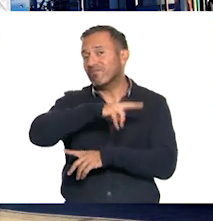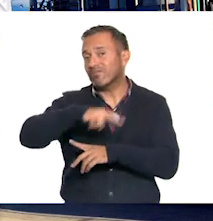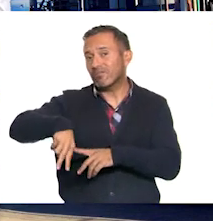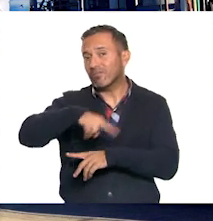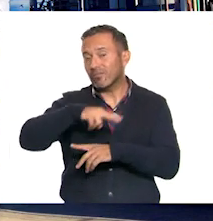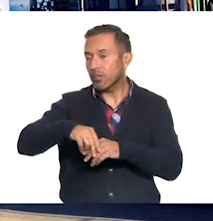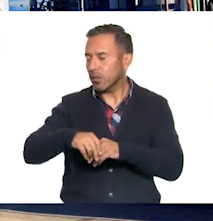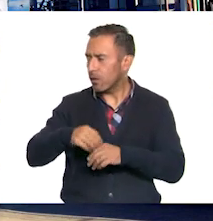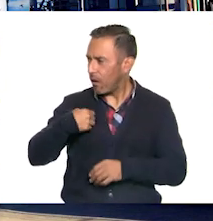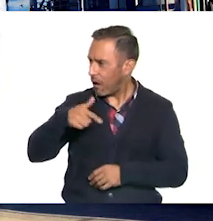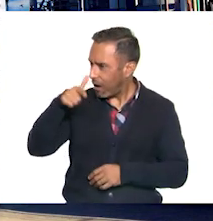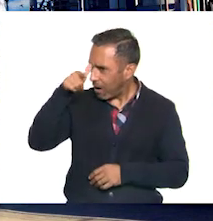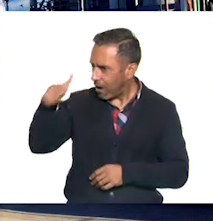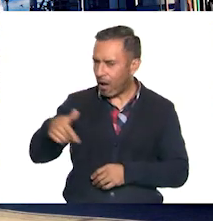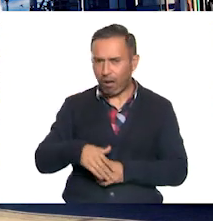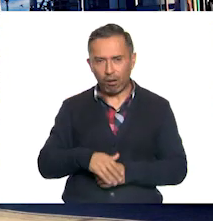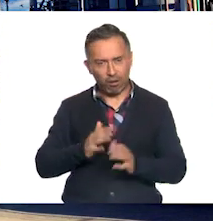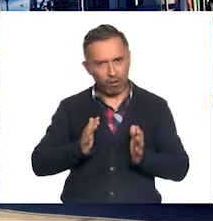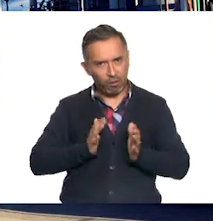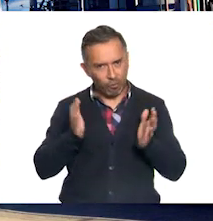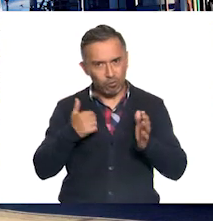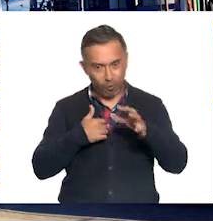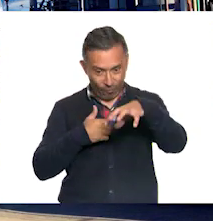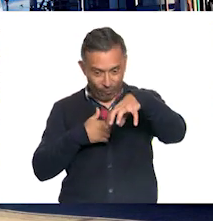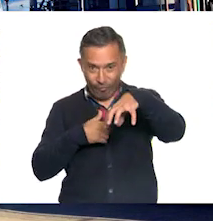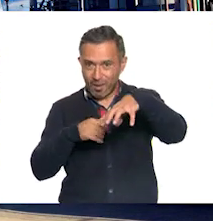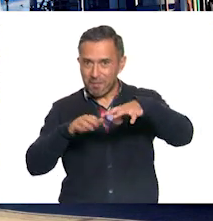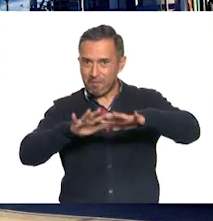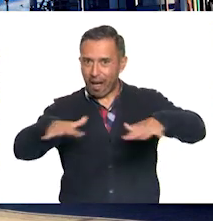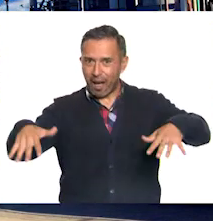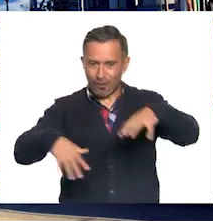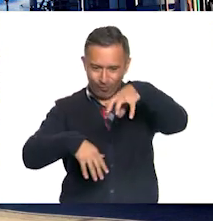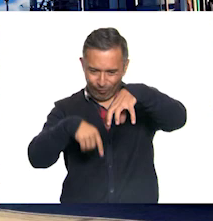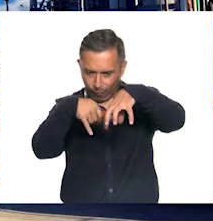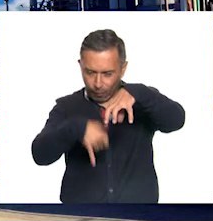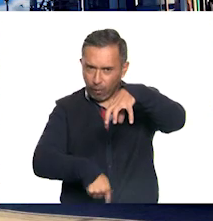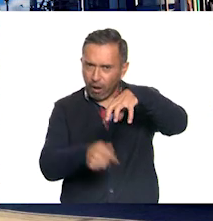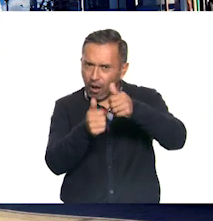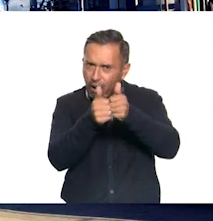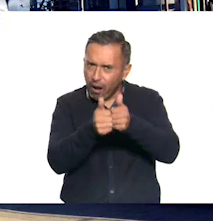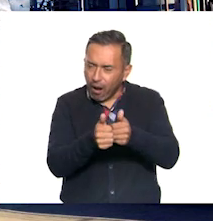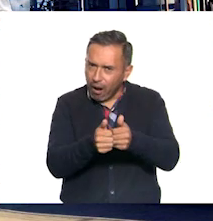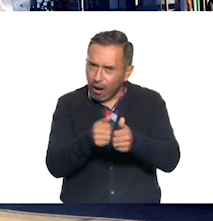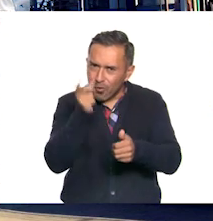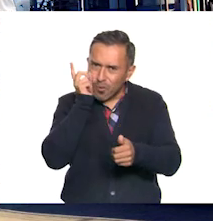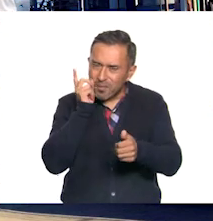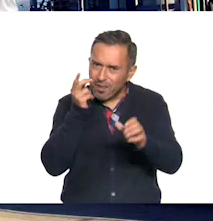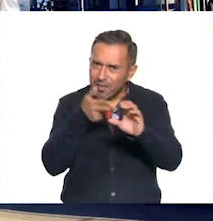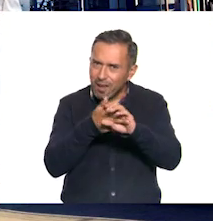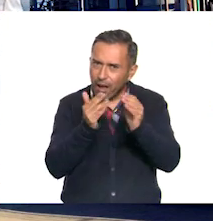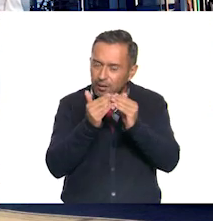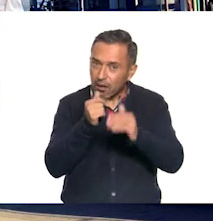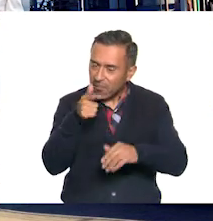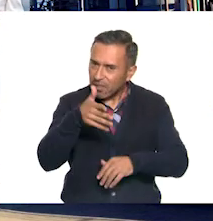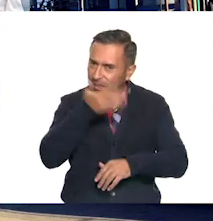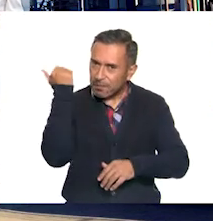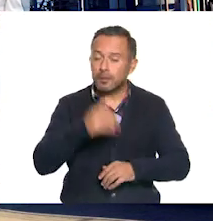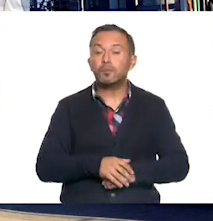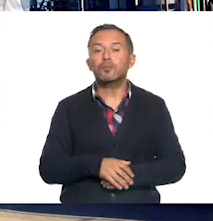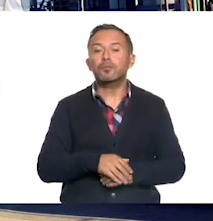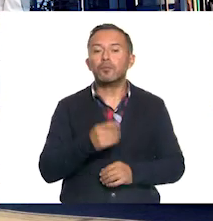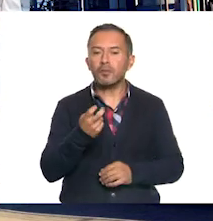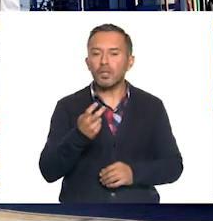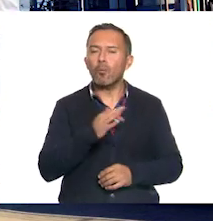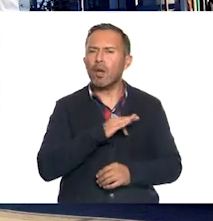plataformas. La verdad es que estoy sorprendida. Uh-huh. Y en clase de minerales energéticos vimos que el petróleo del mar se traslada